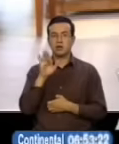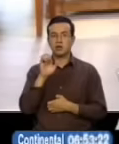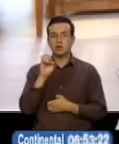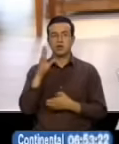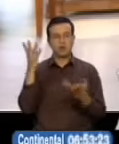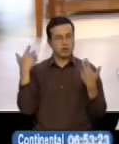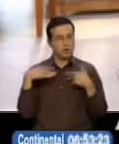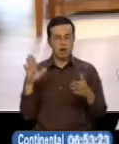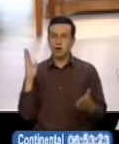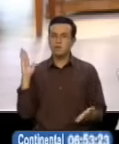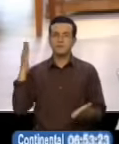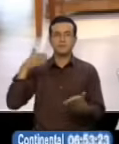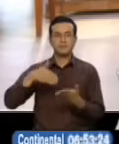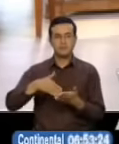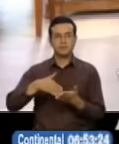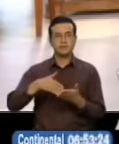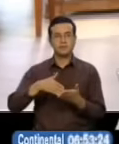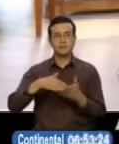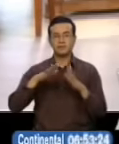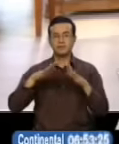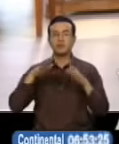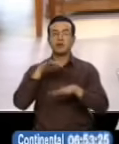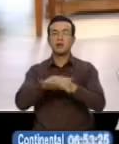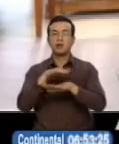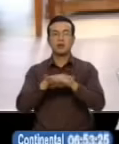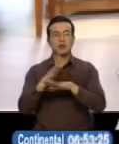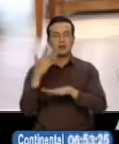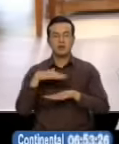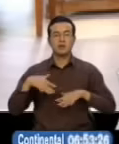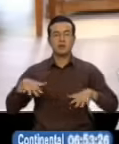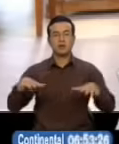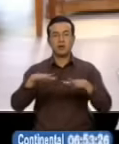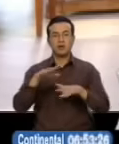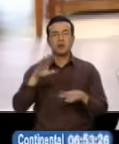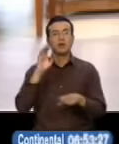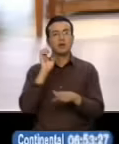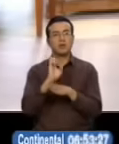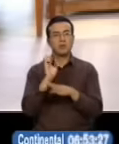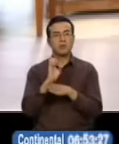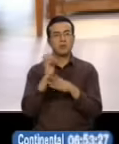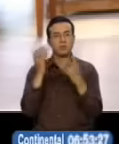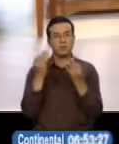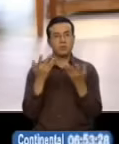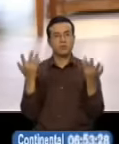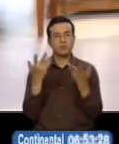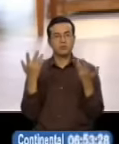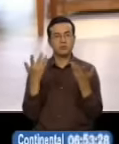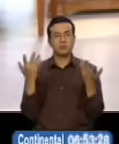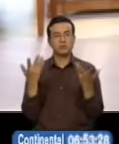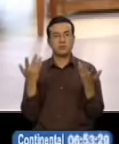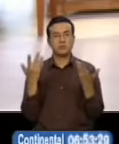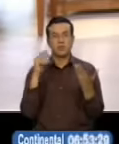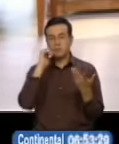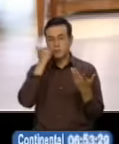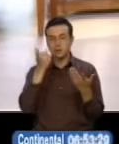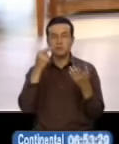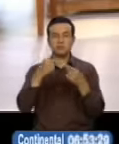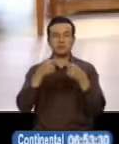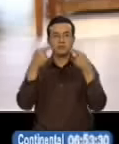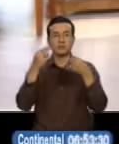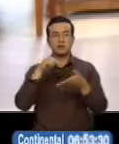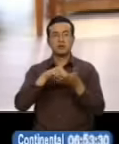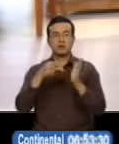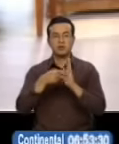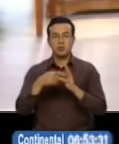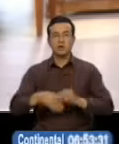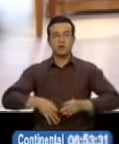justamente como lo había previsto Reinaldo Rueda. En horas de la tarde ya se encontraban en territorio capitalino para de esa manera poder afrontar ya mañana lo que significará